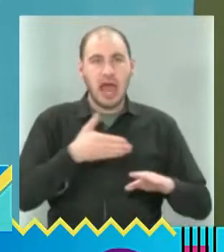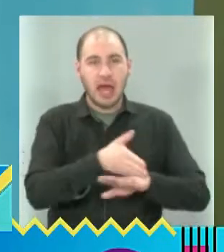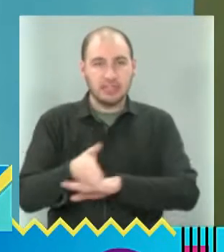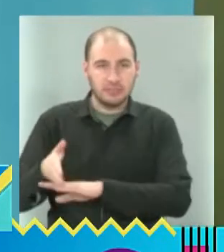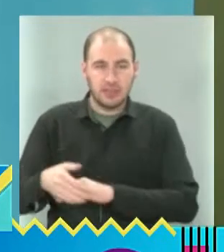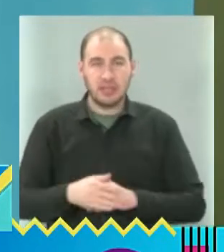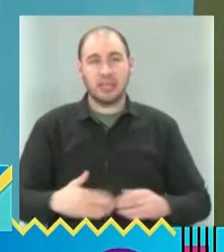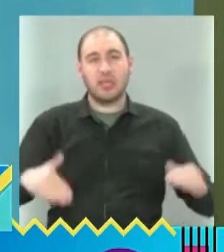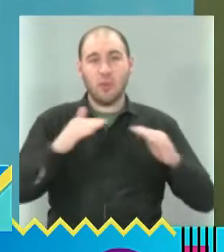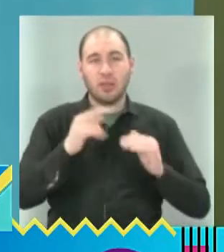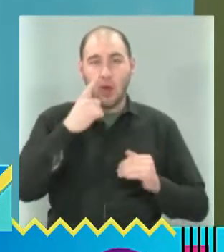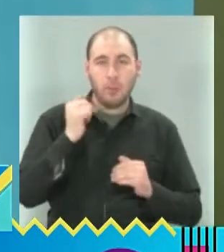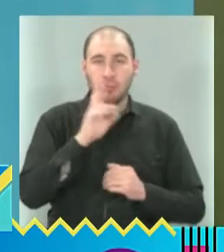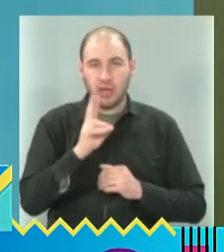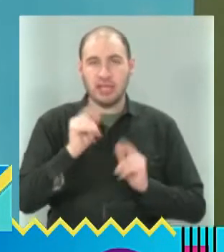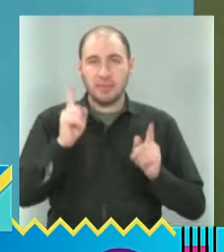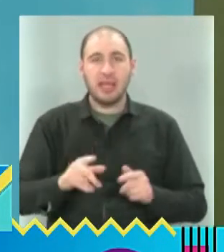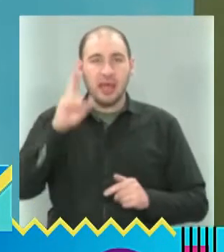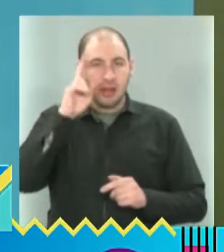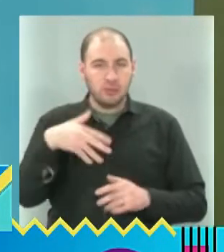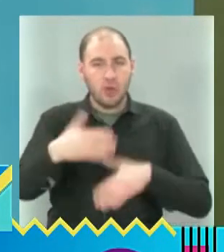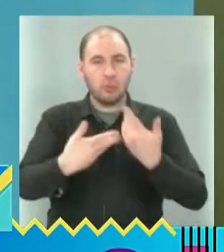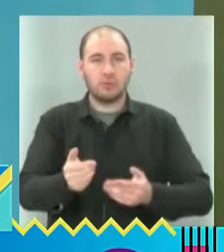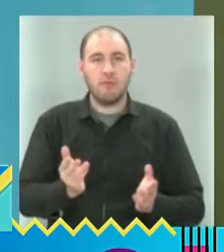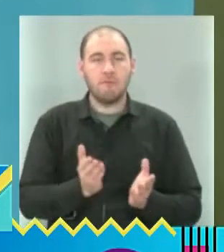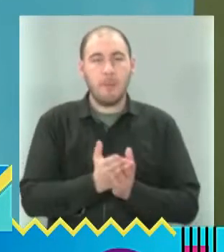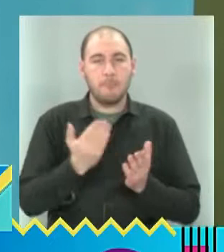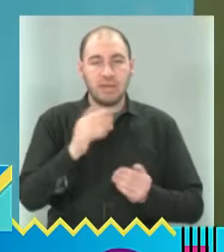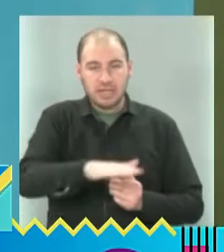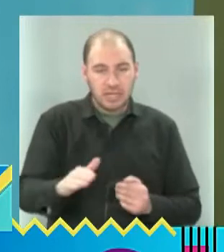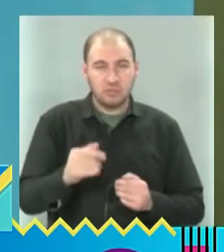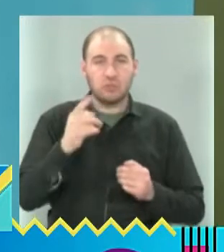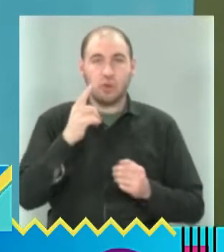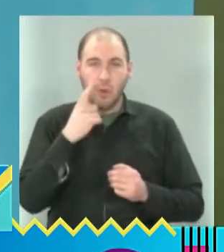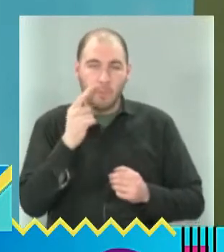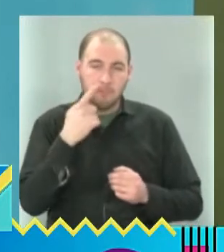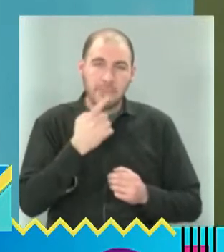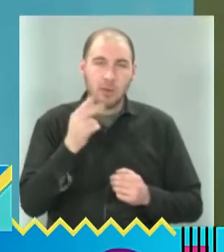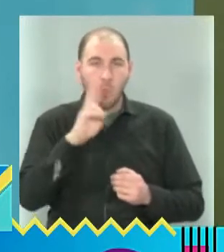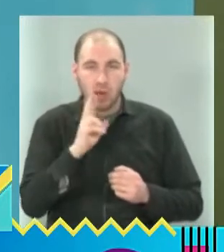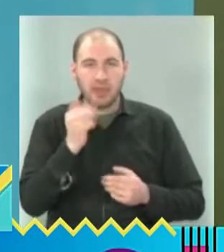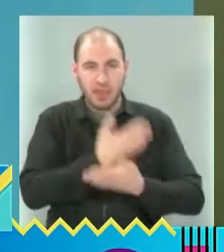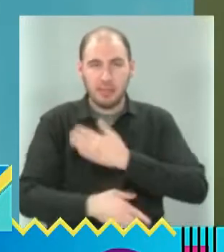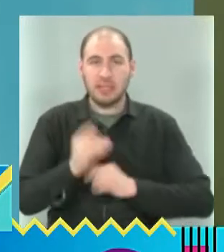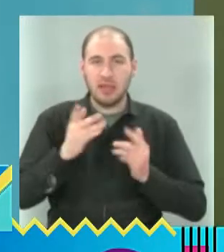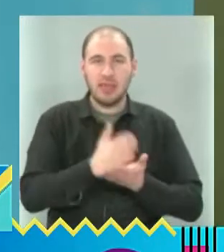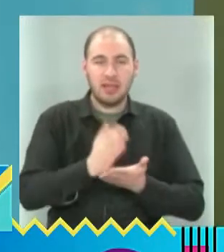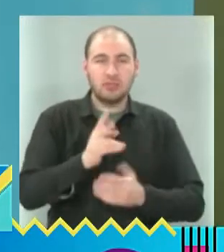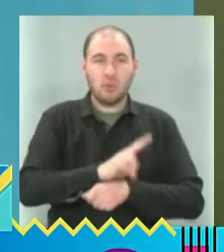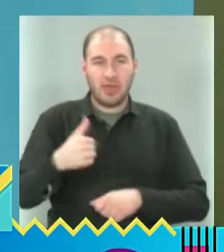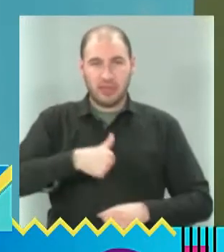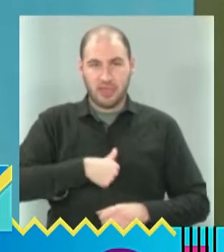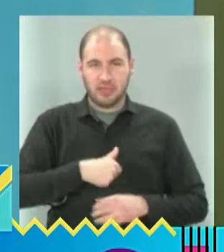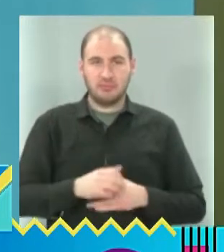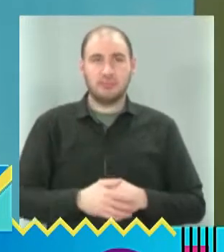accesibilidad, la igualdad entre el hombre y la mujer y el respeto a la evolución de las facultades de los niños y niñas con discapacidad y de su derecho a preservar su